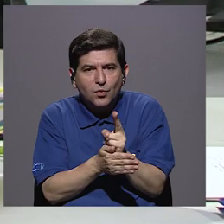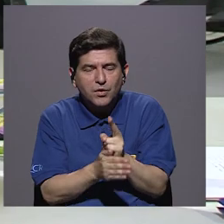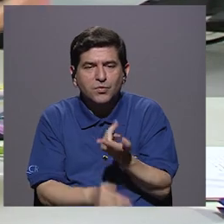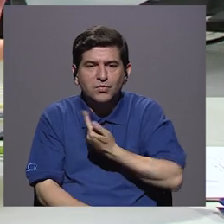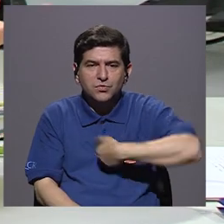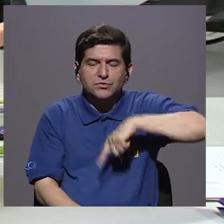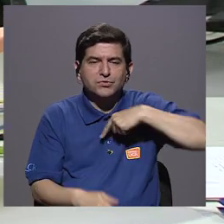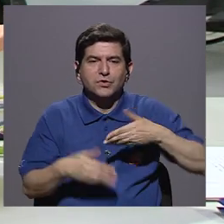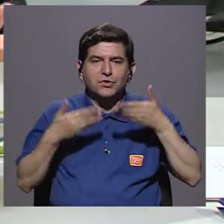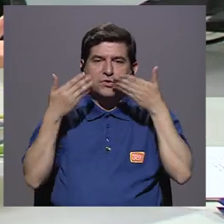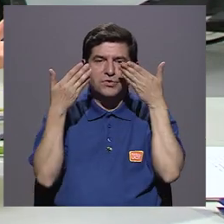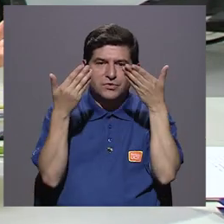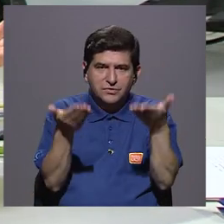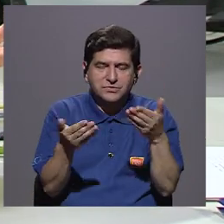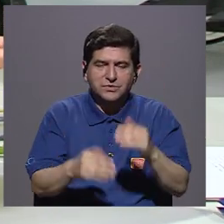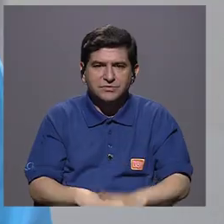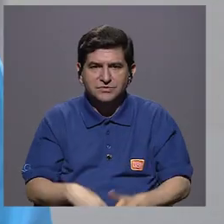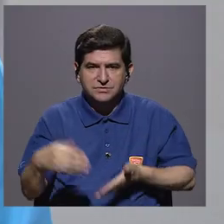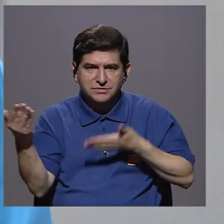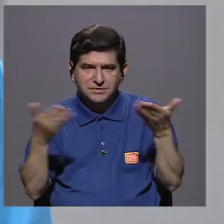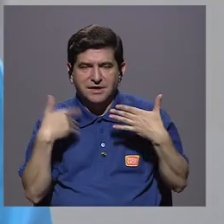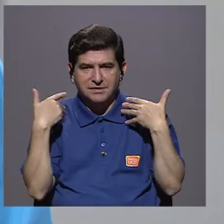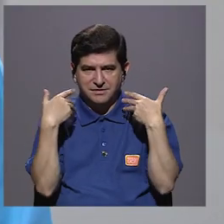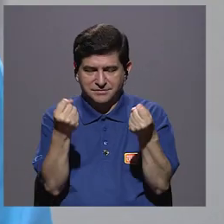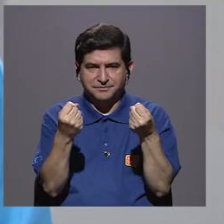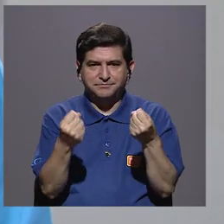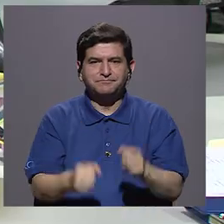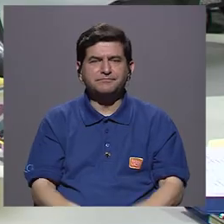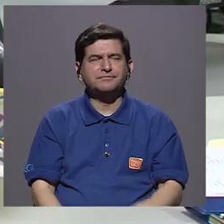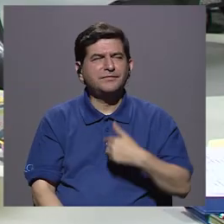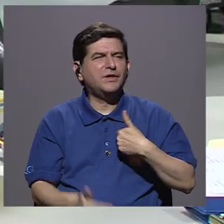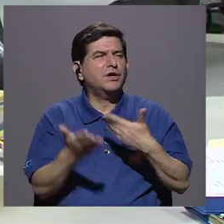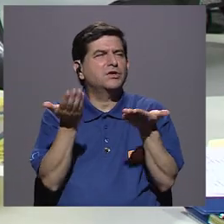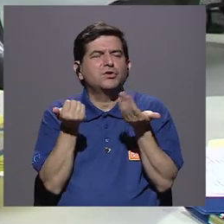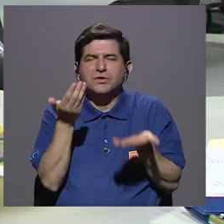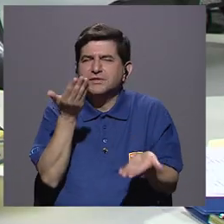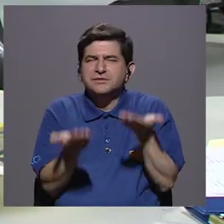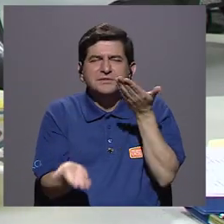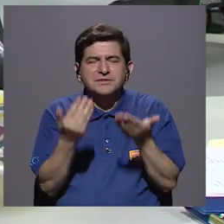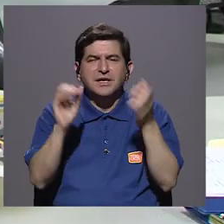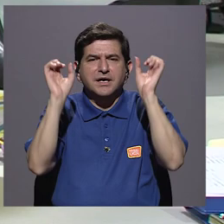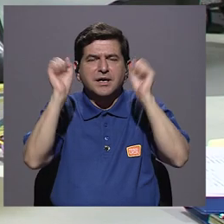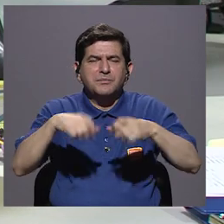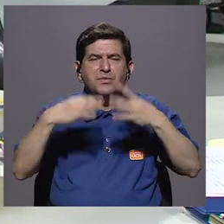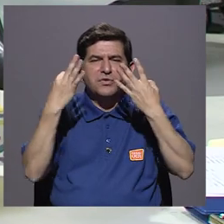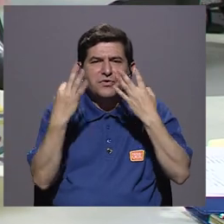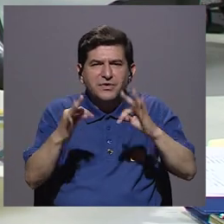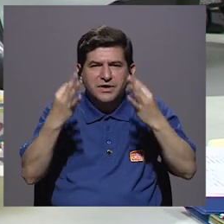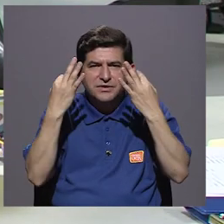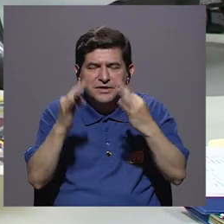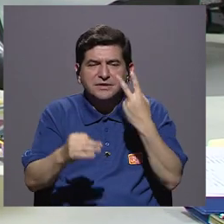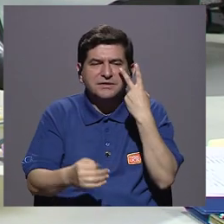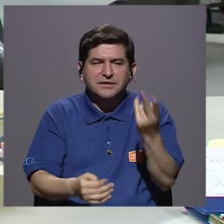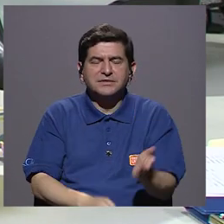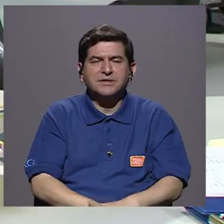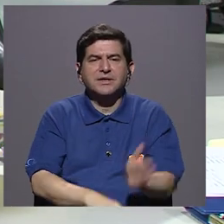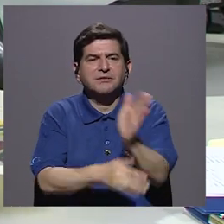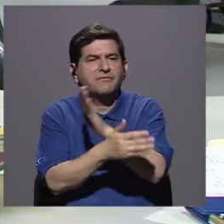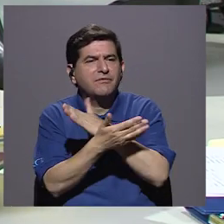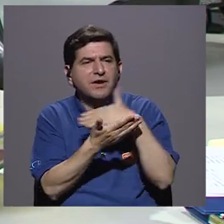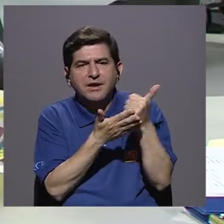que le daríamos a los servicios de salud. Sí me gustaría tal vez que podamos ir viendo ahora sí cuáles son